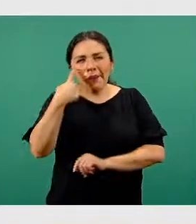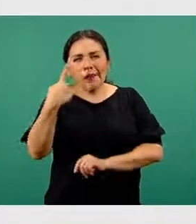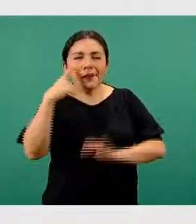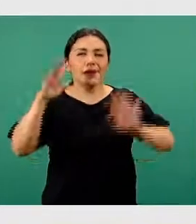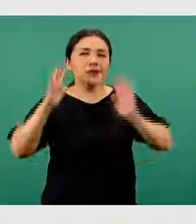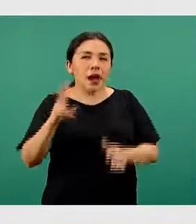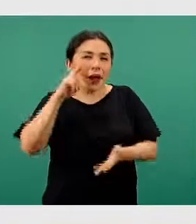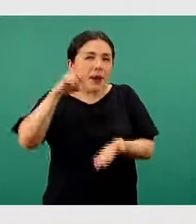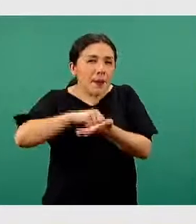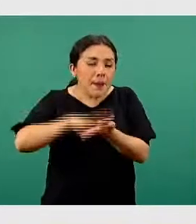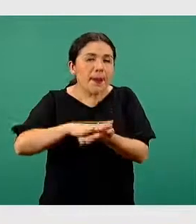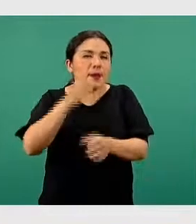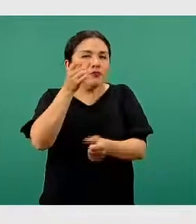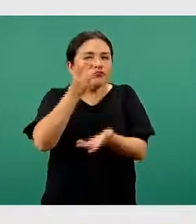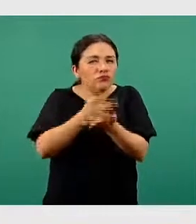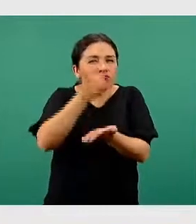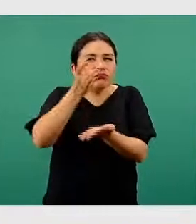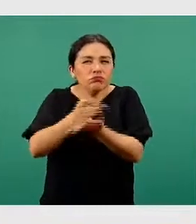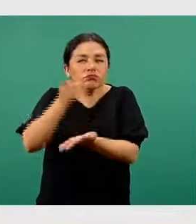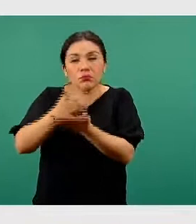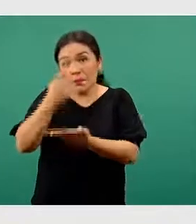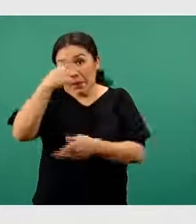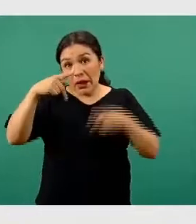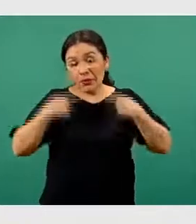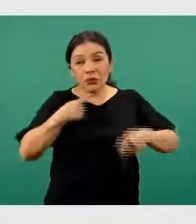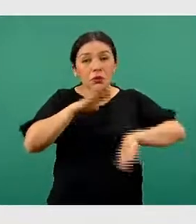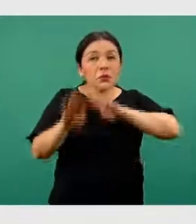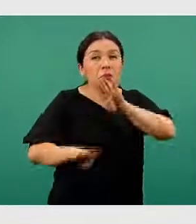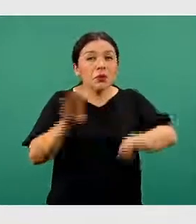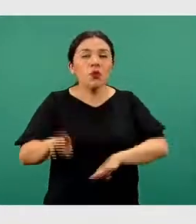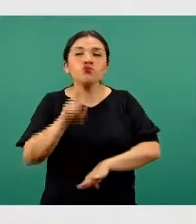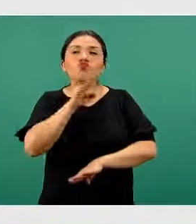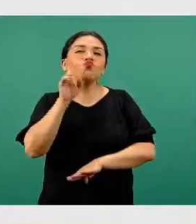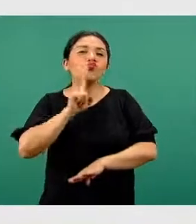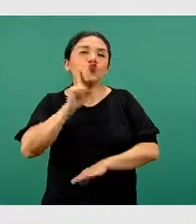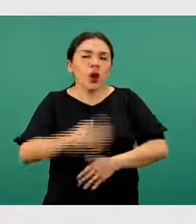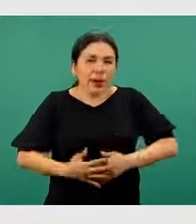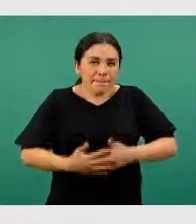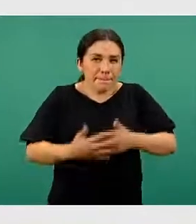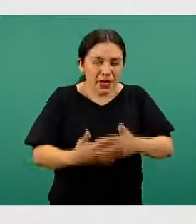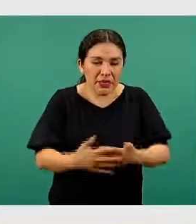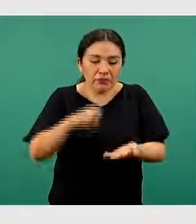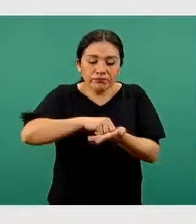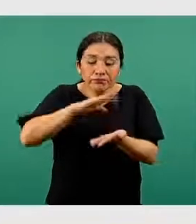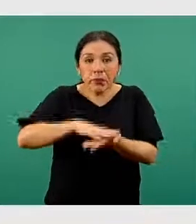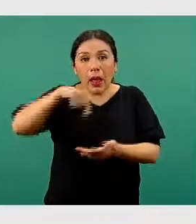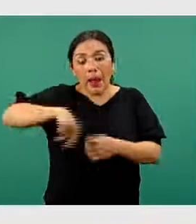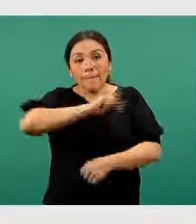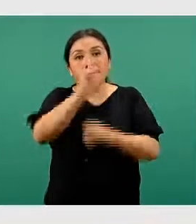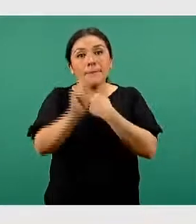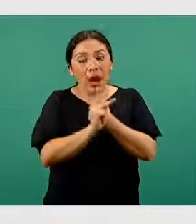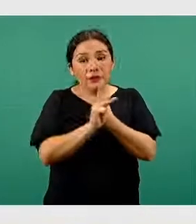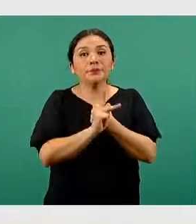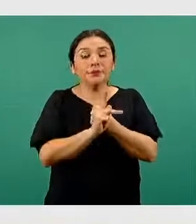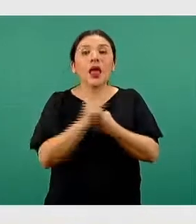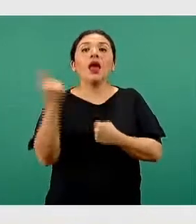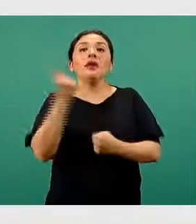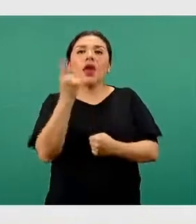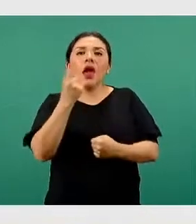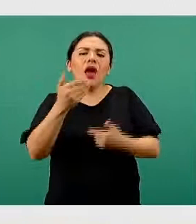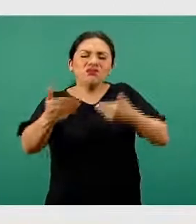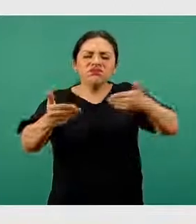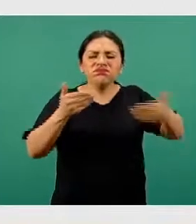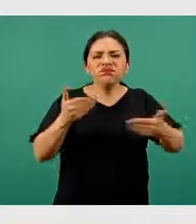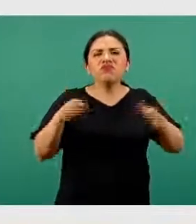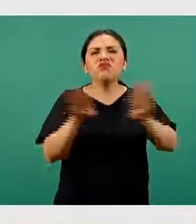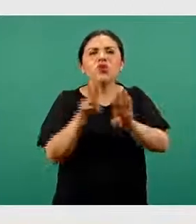veníamos identificando en cuanto a muertes maternas por COVID registradas en nuestro país, en contraste con lo que se veía